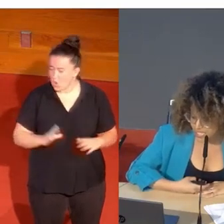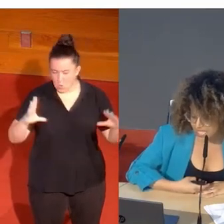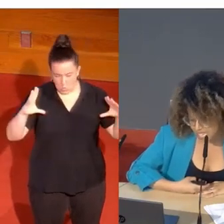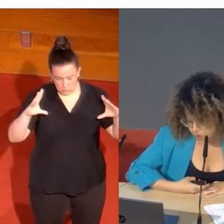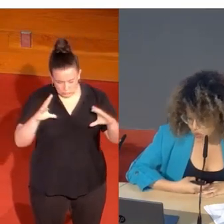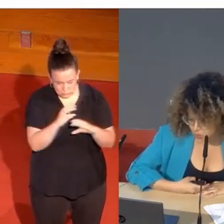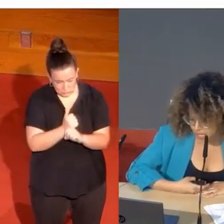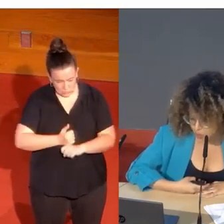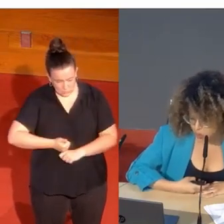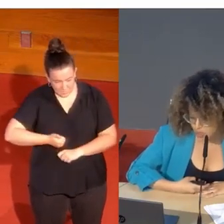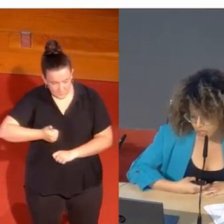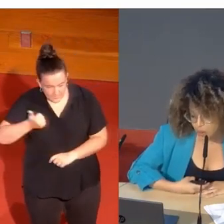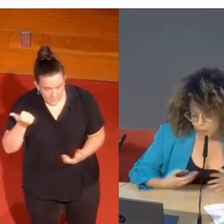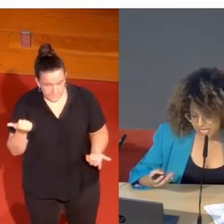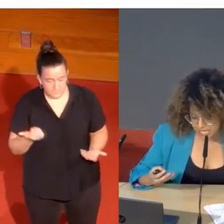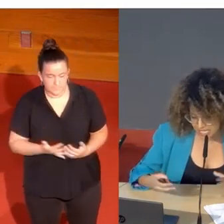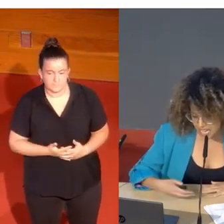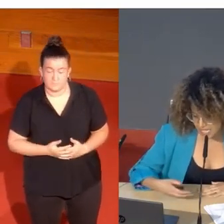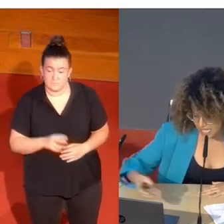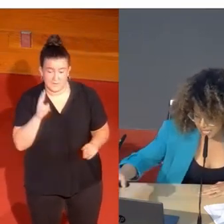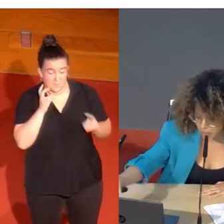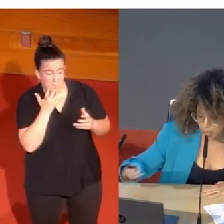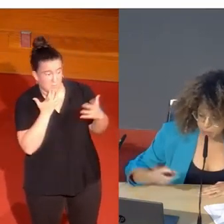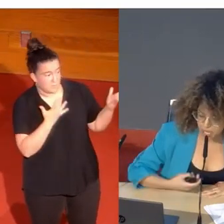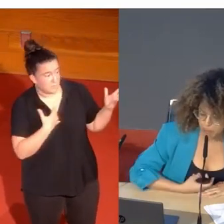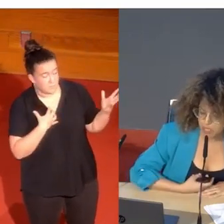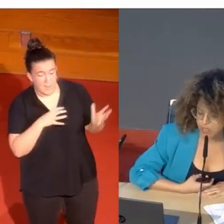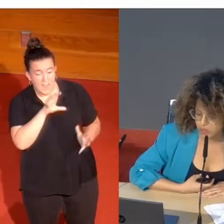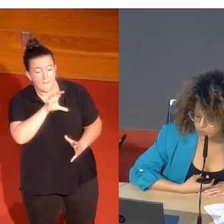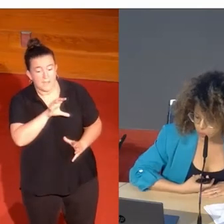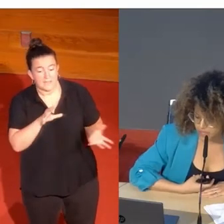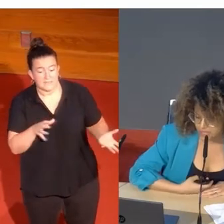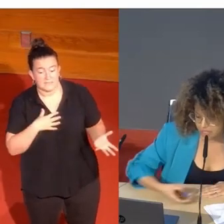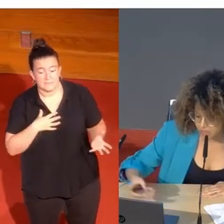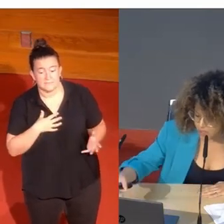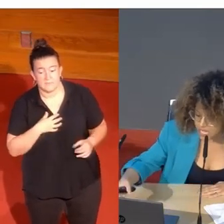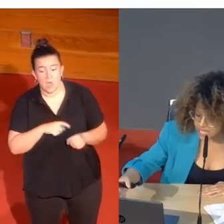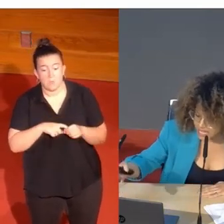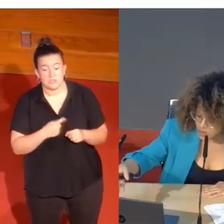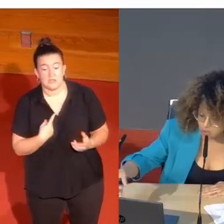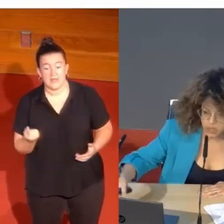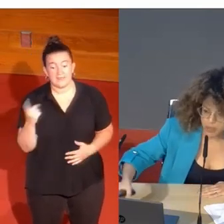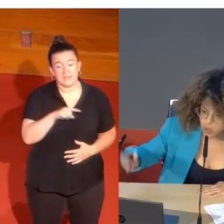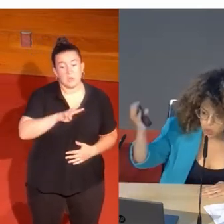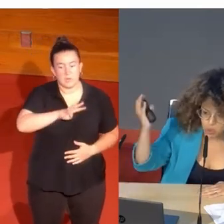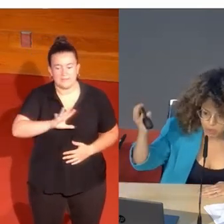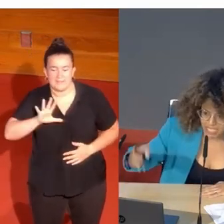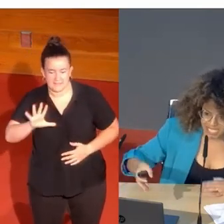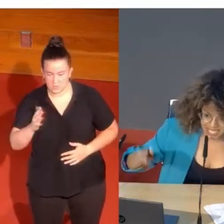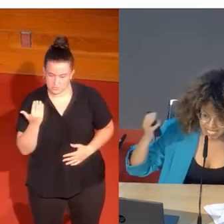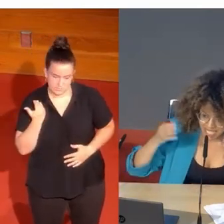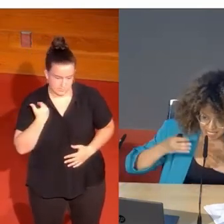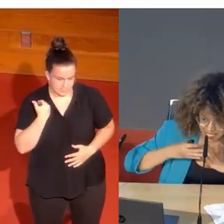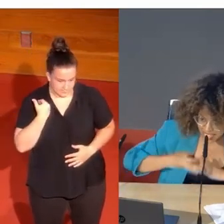oscuro y ya nos encontramos eh con países hasta llegar por ejemplo la posición 145 que ya nos encontramos con